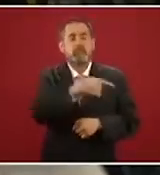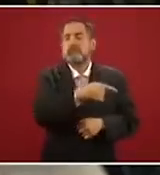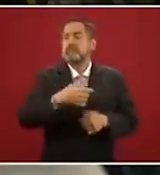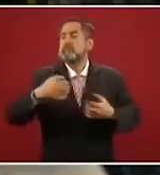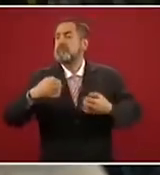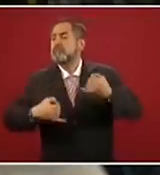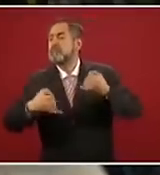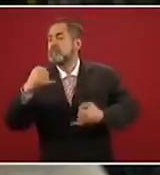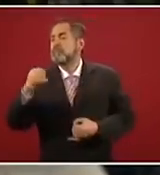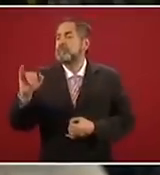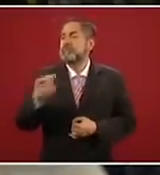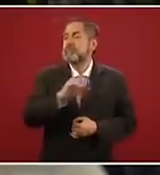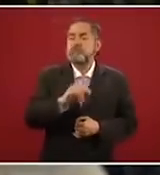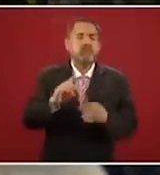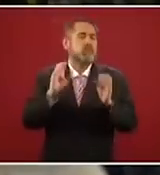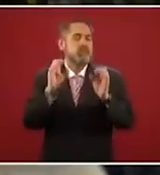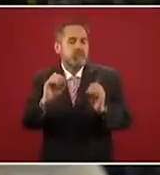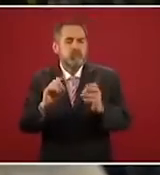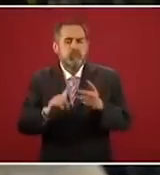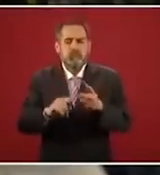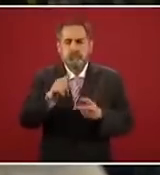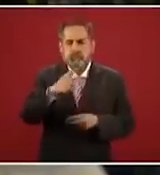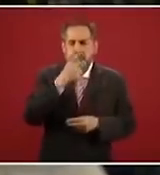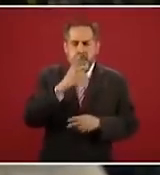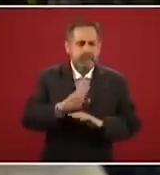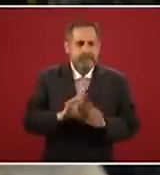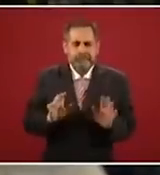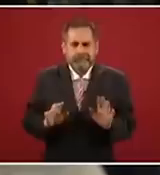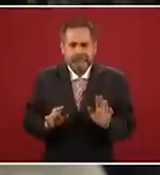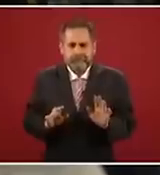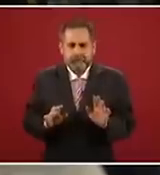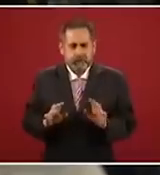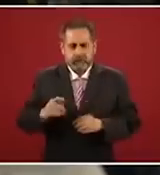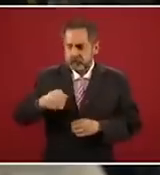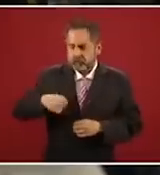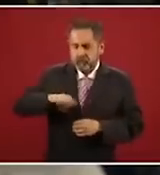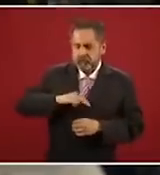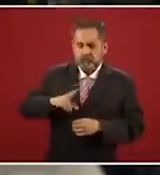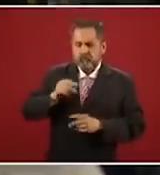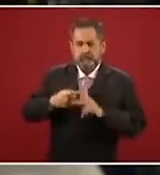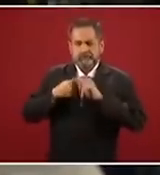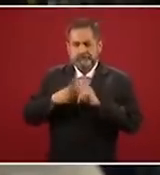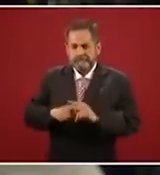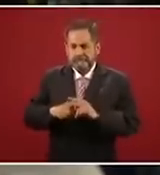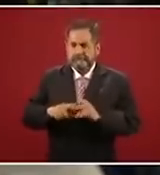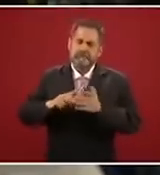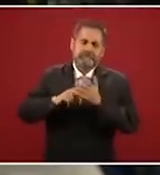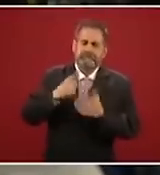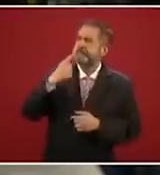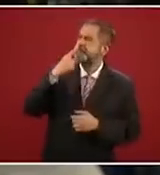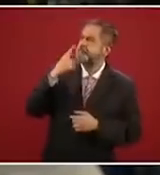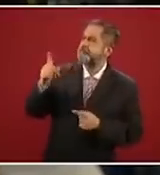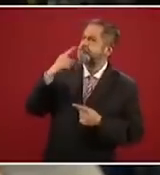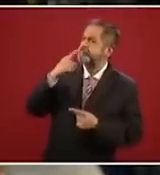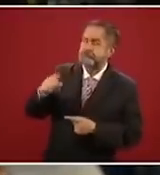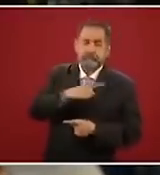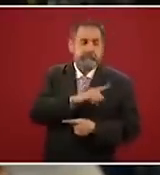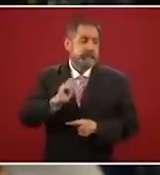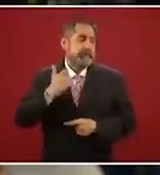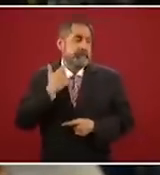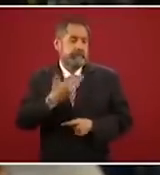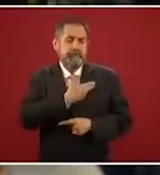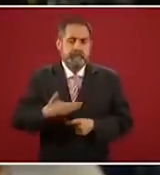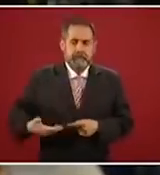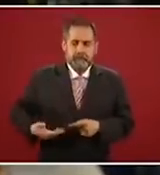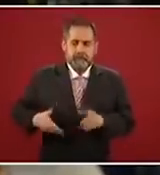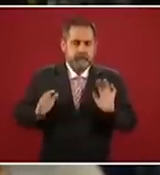expresidente? ¿O entraría en un escenario de lo que usted ha hablado, de que no iba a iniciar nuevas denuncias en contra de los expresidentes, pero no iba